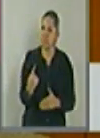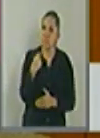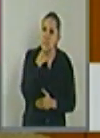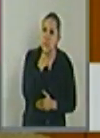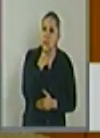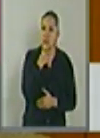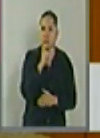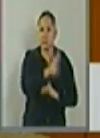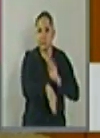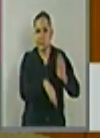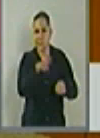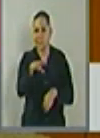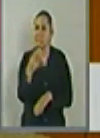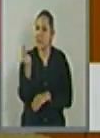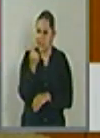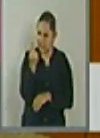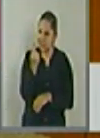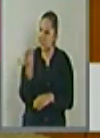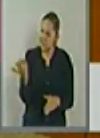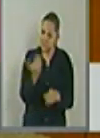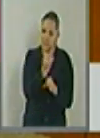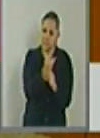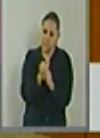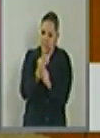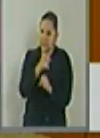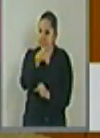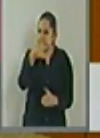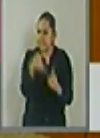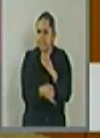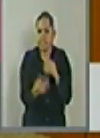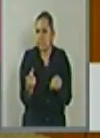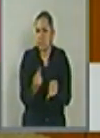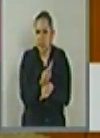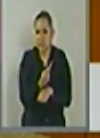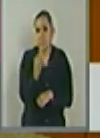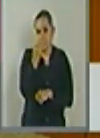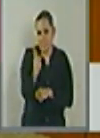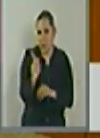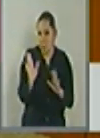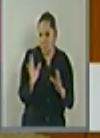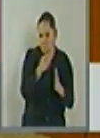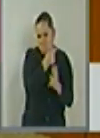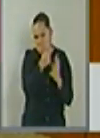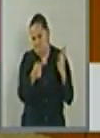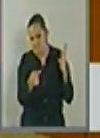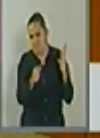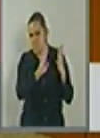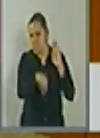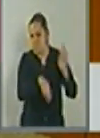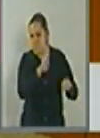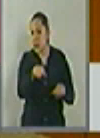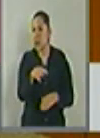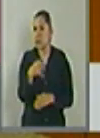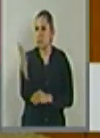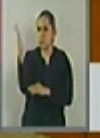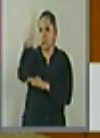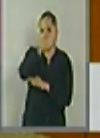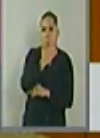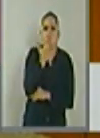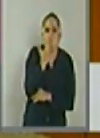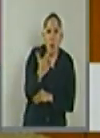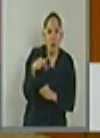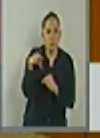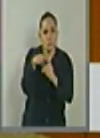los culpables, pues fue en lo general esencialmente tranquila y en paz. Una vez más